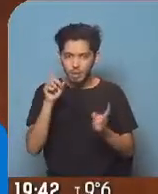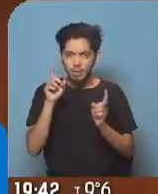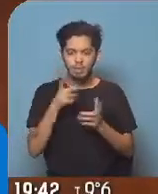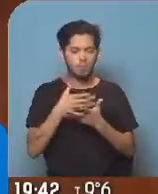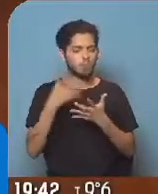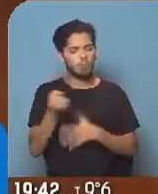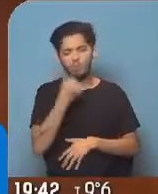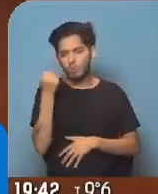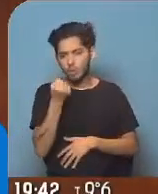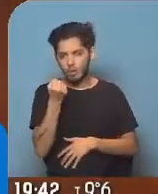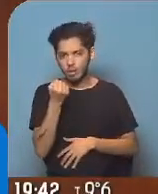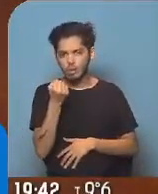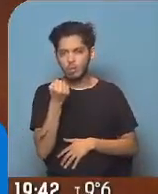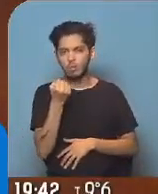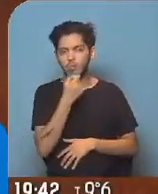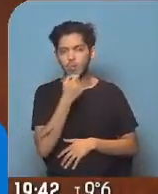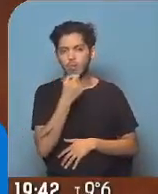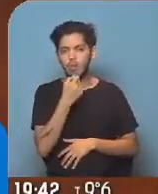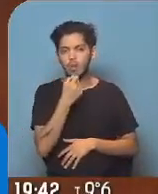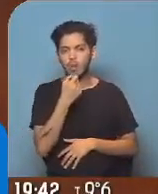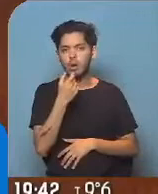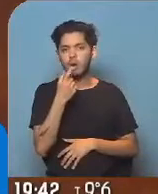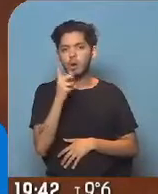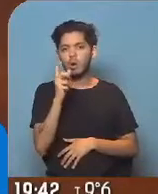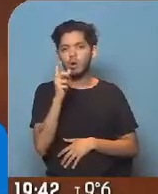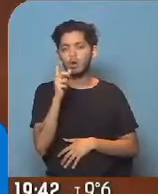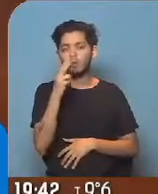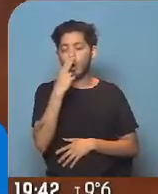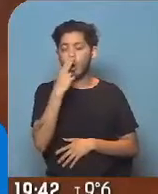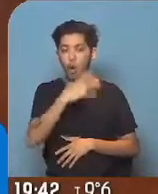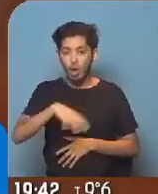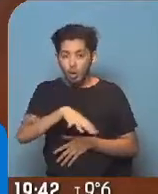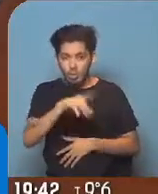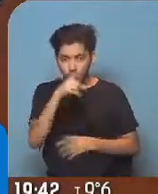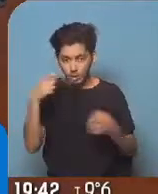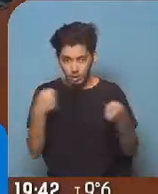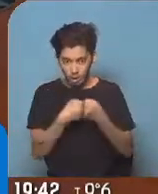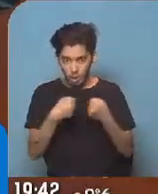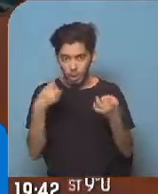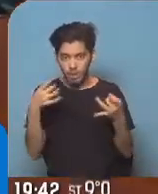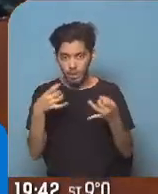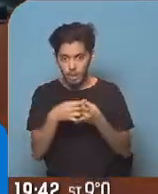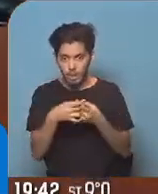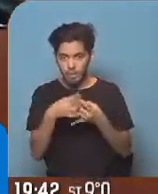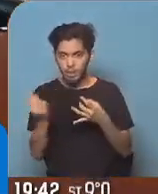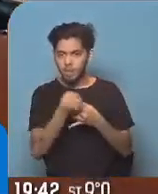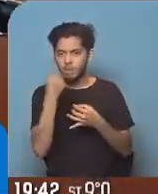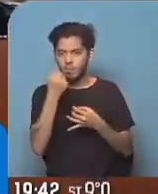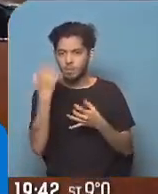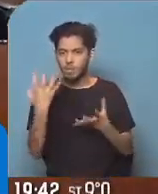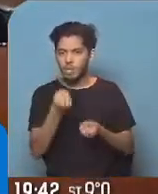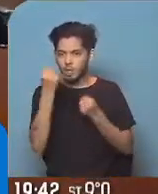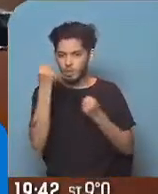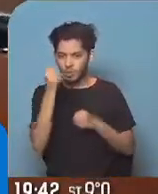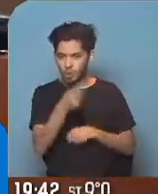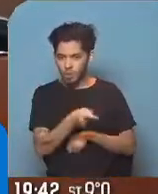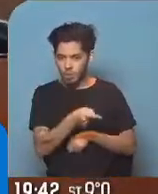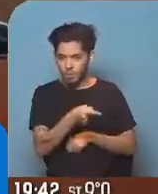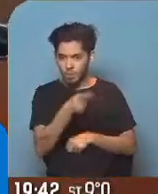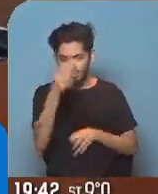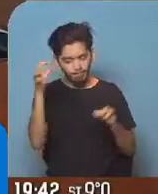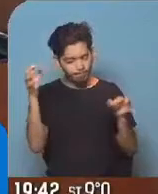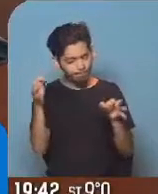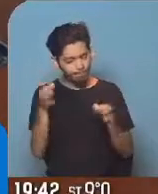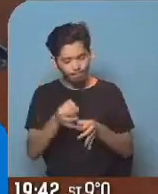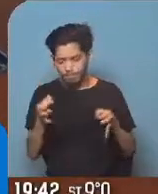de la 11-1, por la tragedia de 11, ahí era muy importante lo que se consiguió, que fue